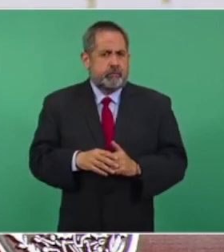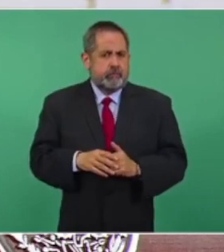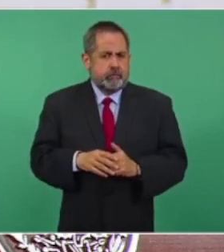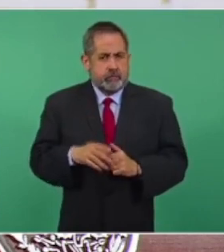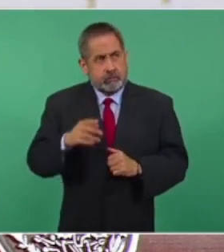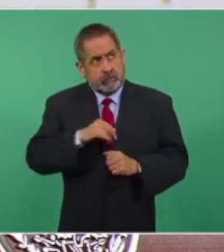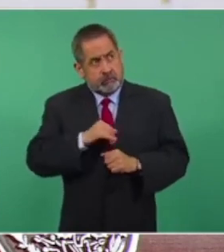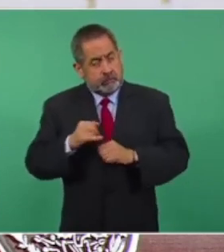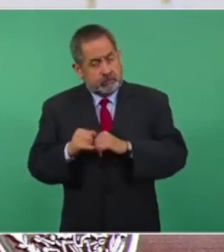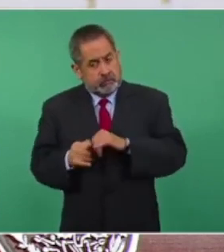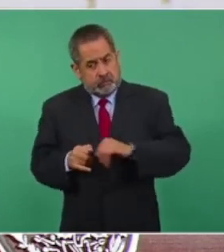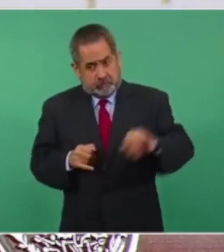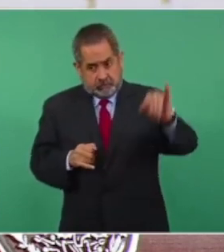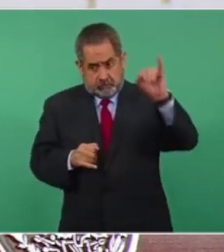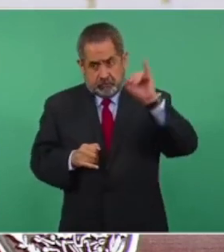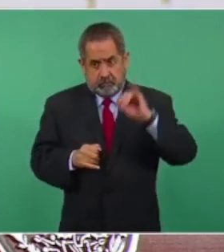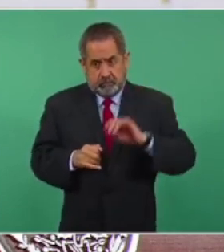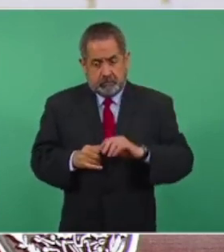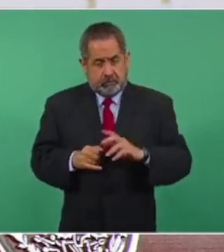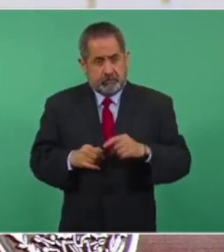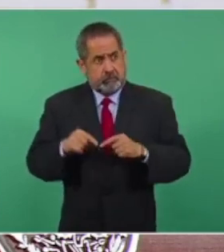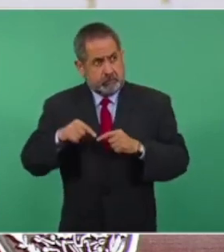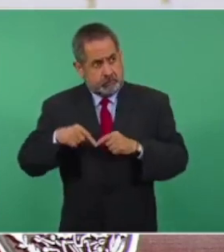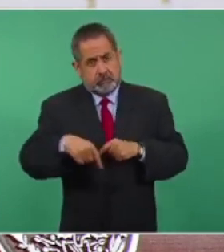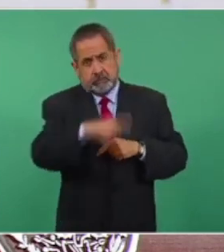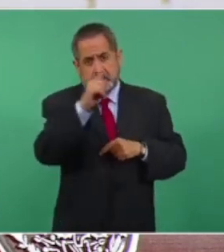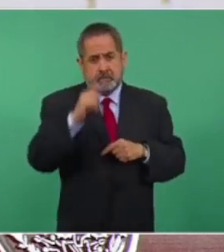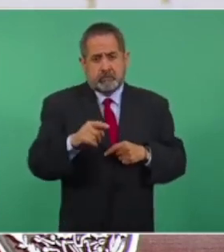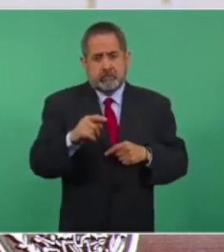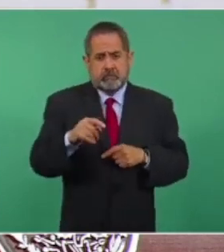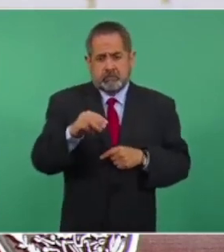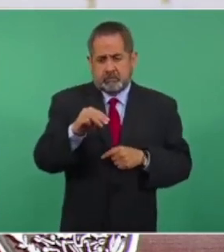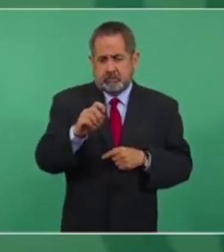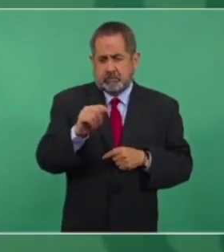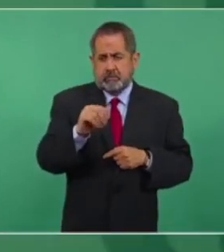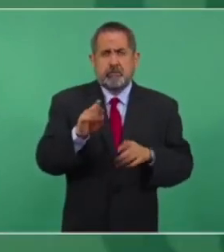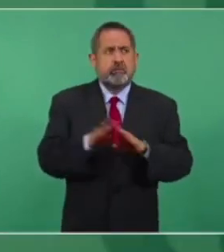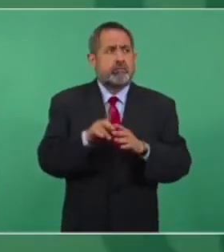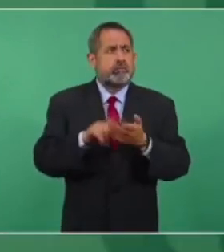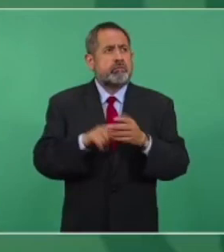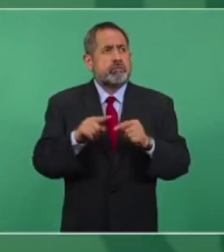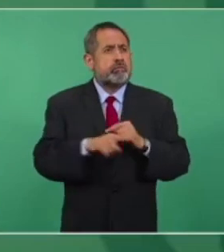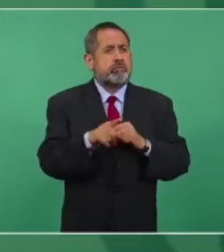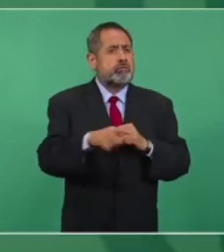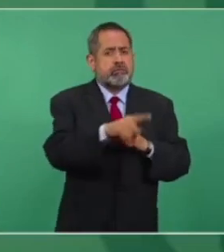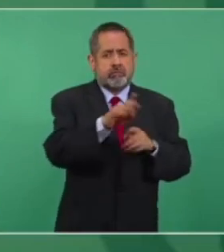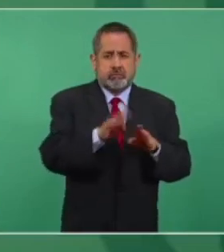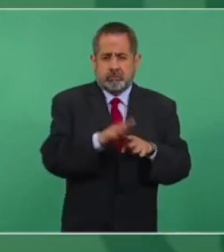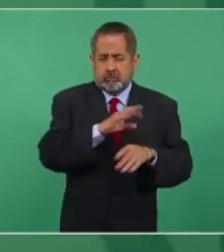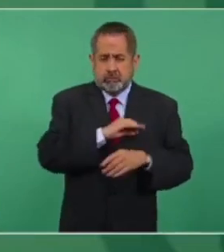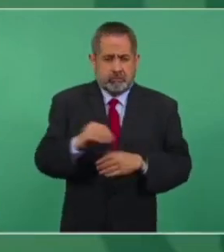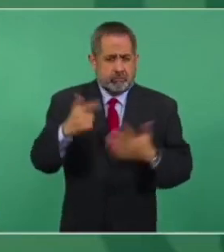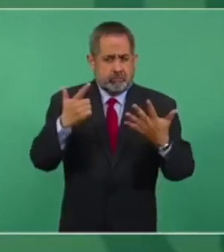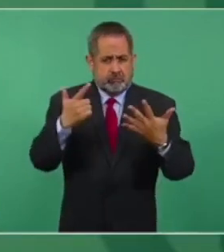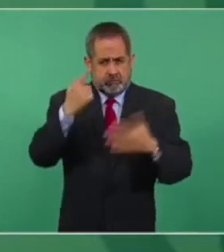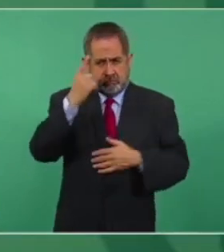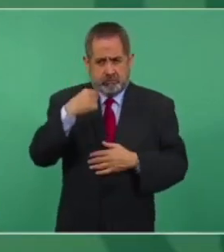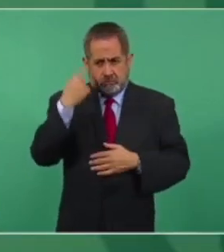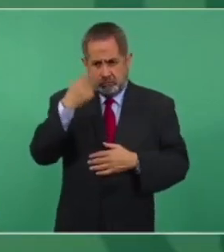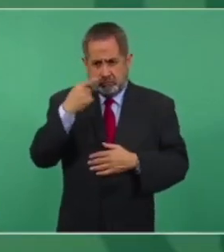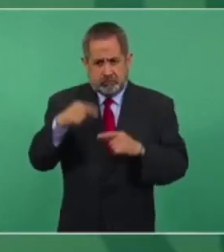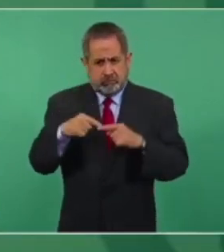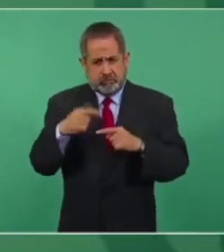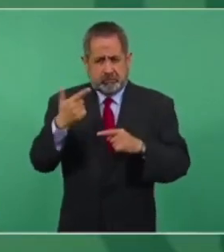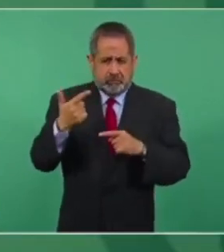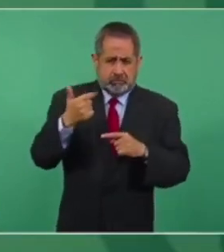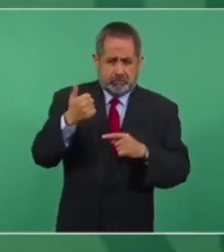está lejos. De aquí a Metlatono pues deben de ser como 7 horas,